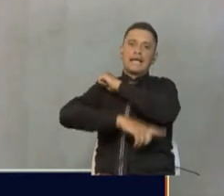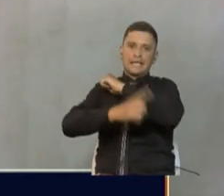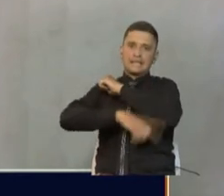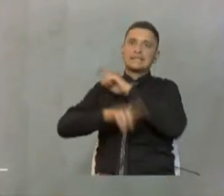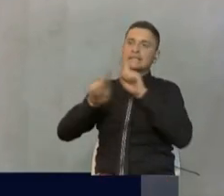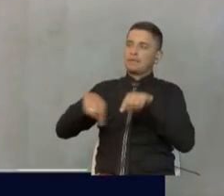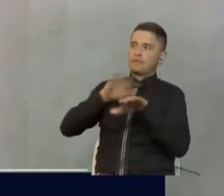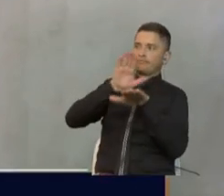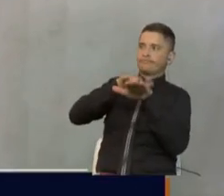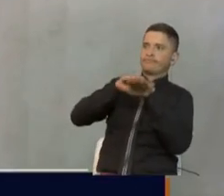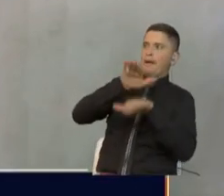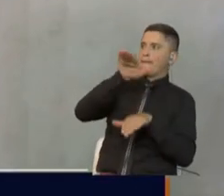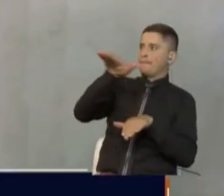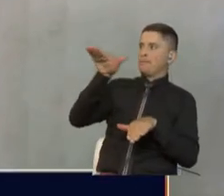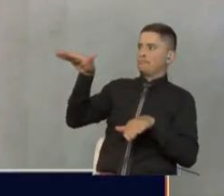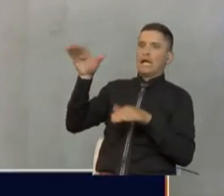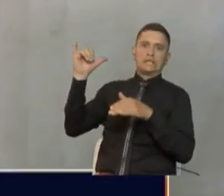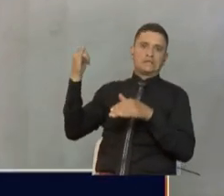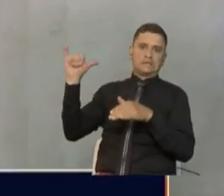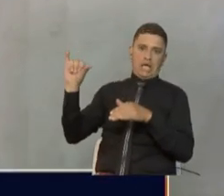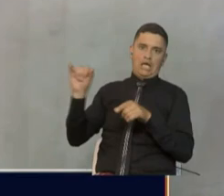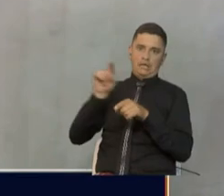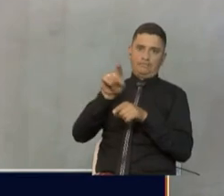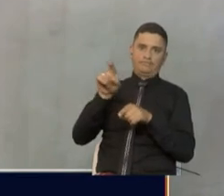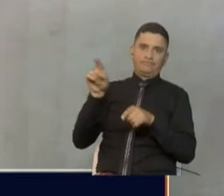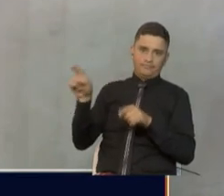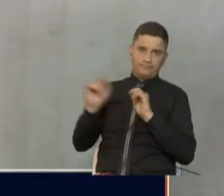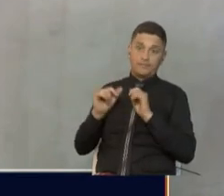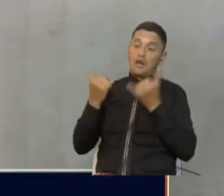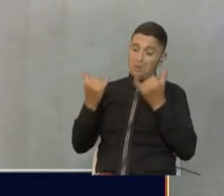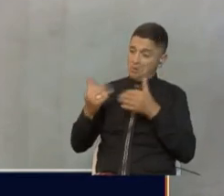han sido notificados y va a ser la rutina de